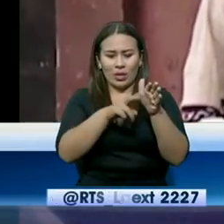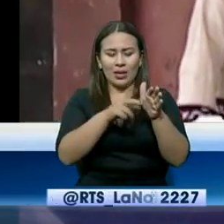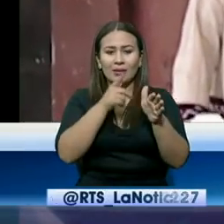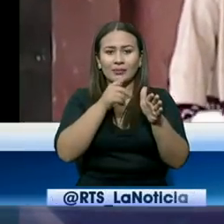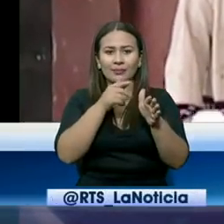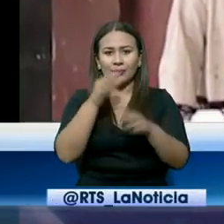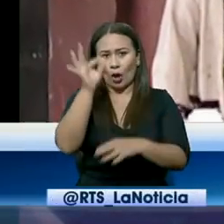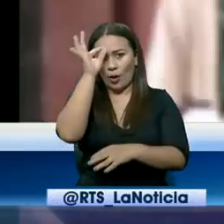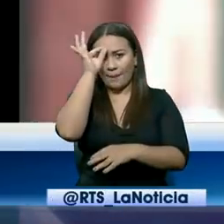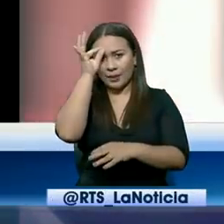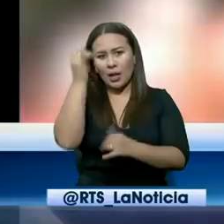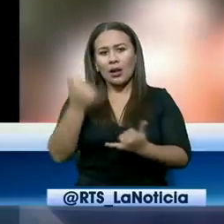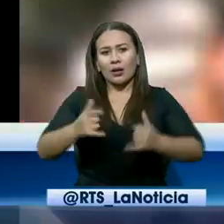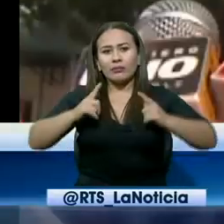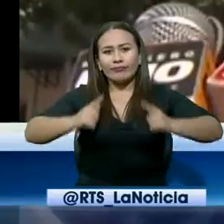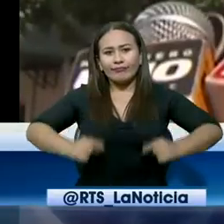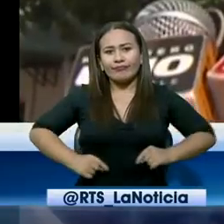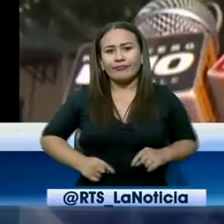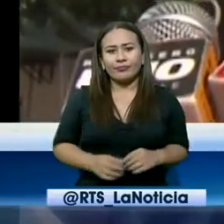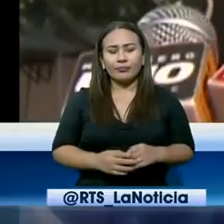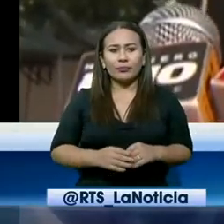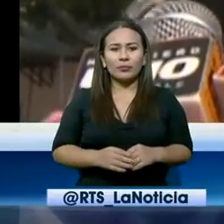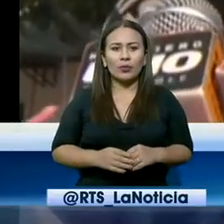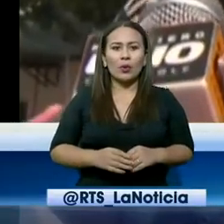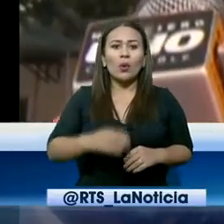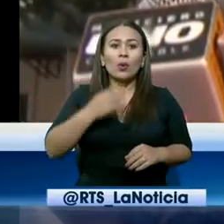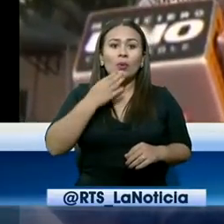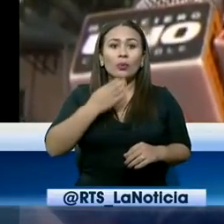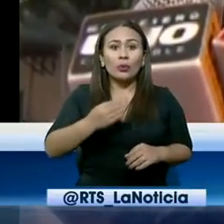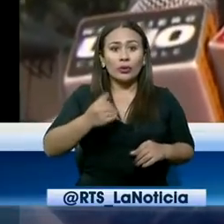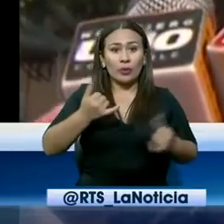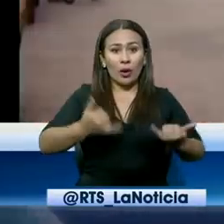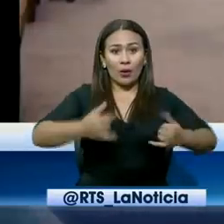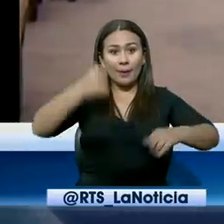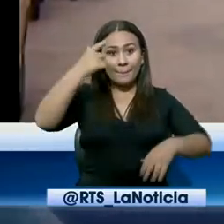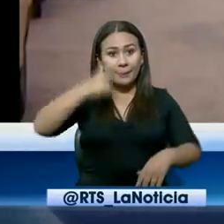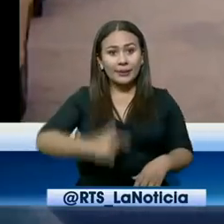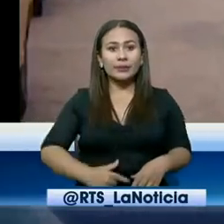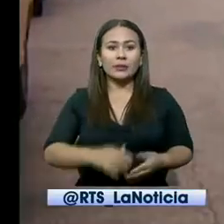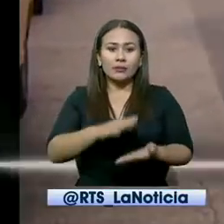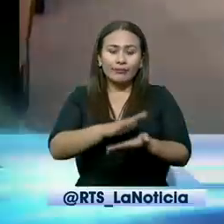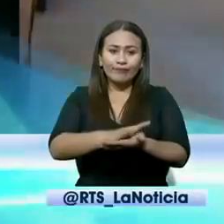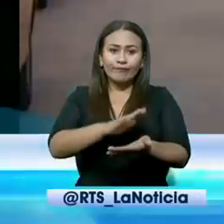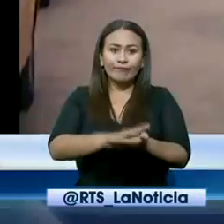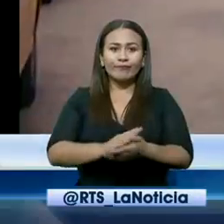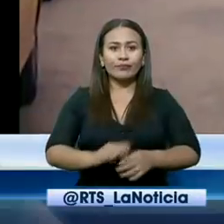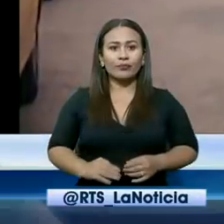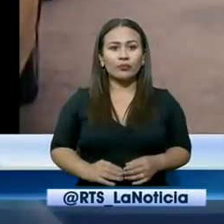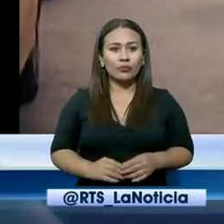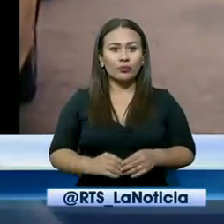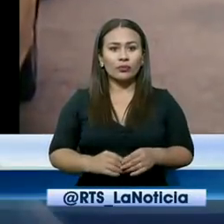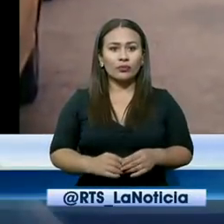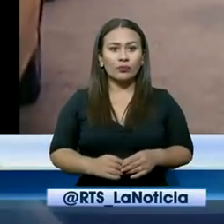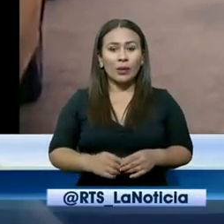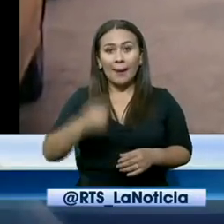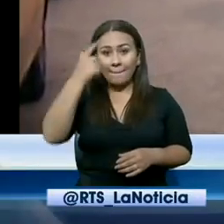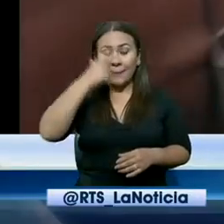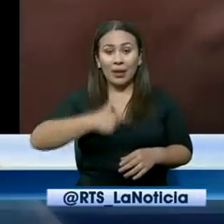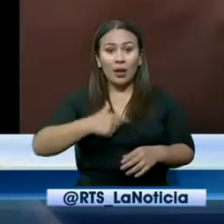donde se recupera. Bueno, la persona se encuentra estable y los causantes del